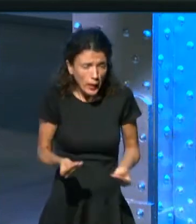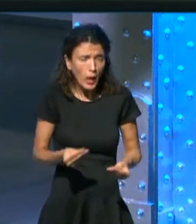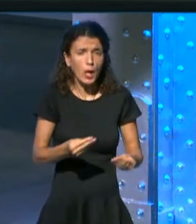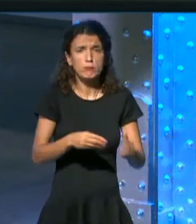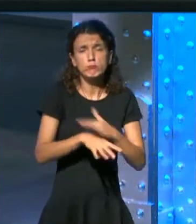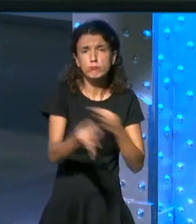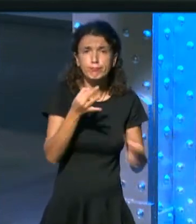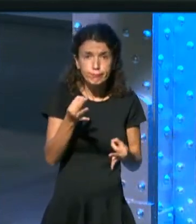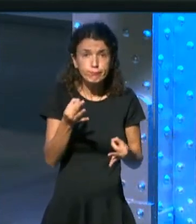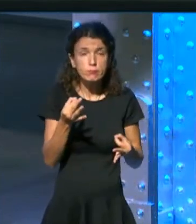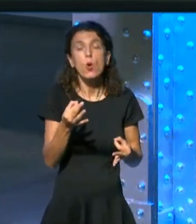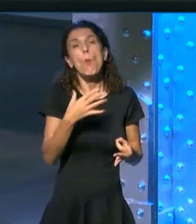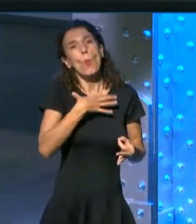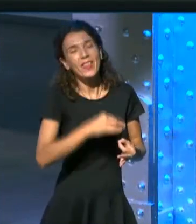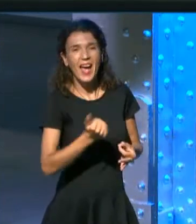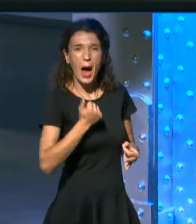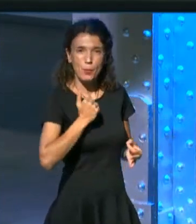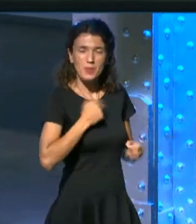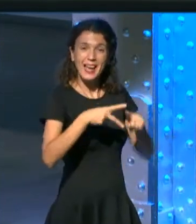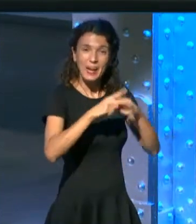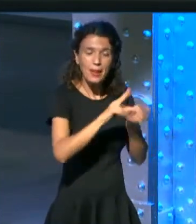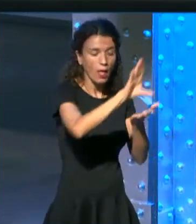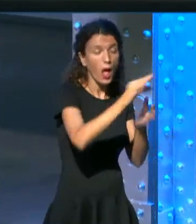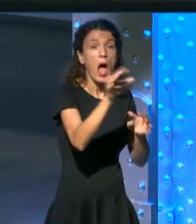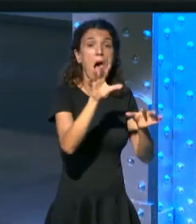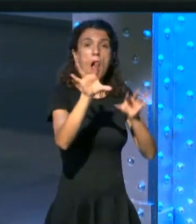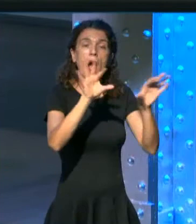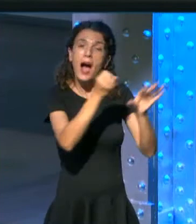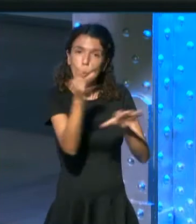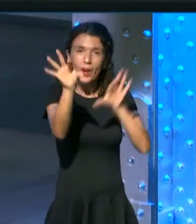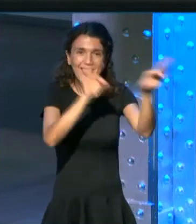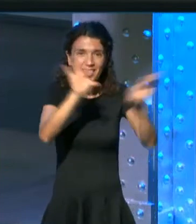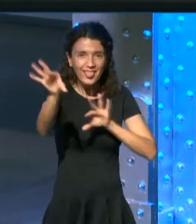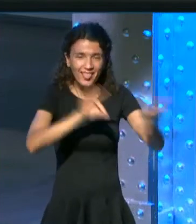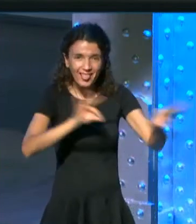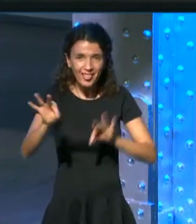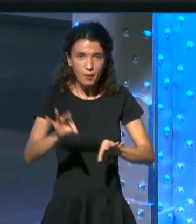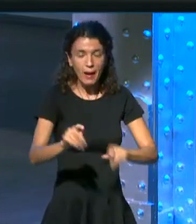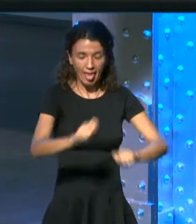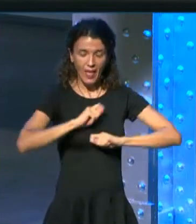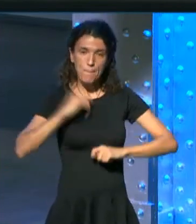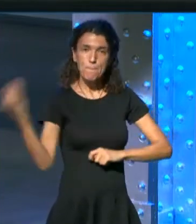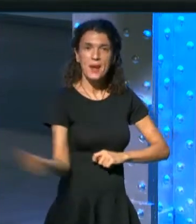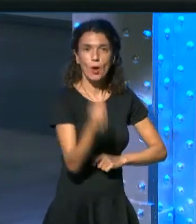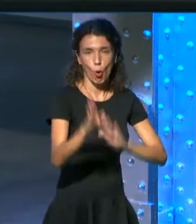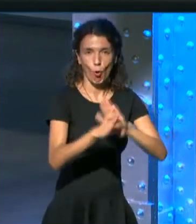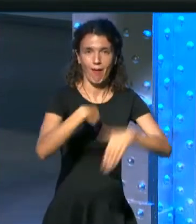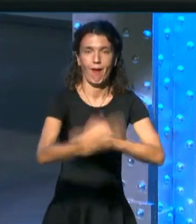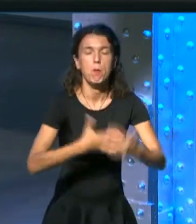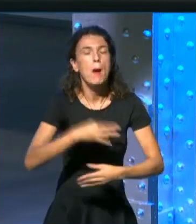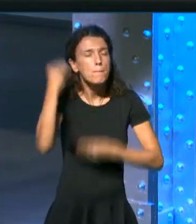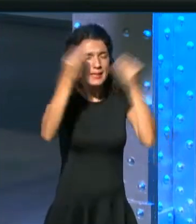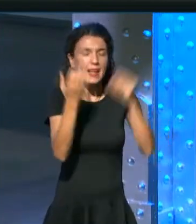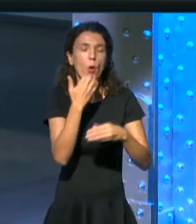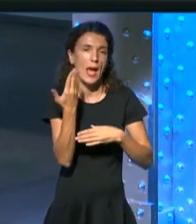y de pe a pa, sí que puedes utilizar muchas herramientas, porque esto está muy enfocado a la mejora continua. De hecho, estoy pensando en un